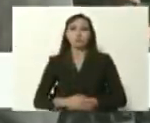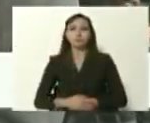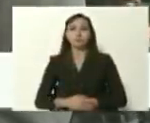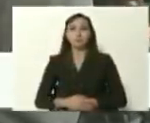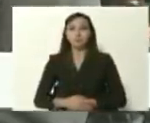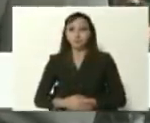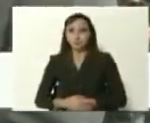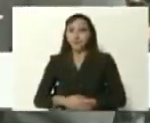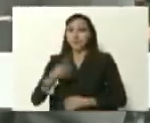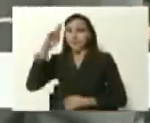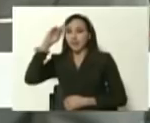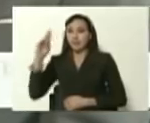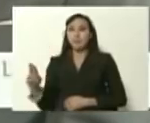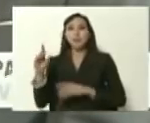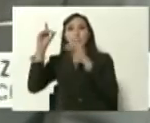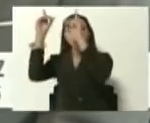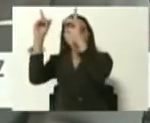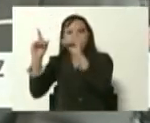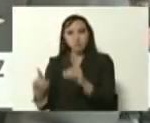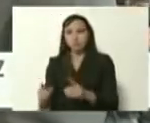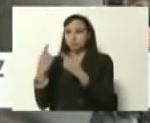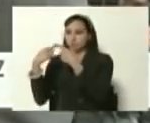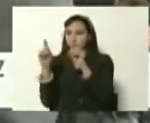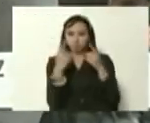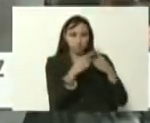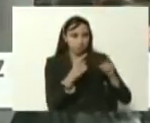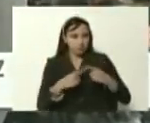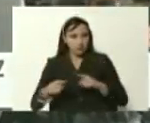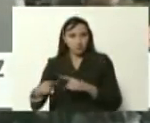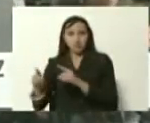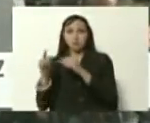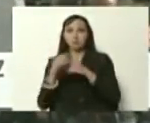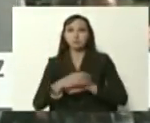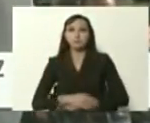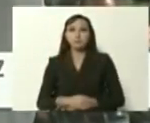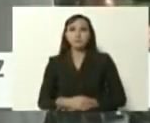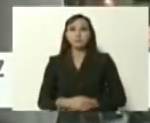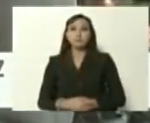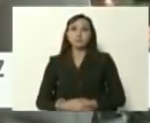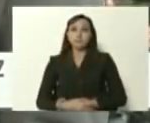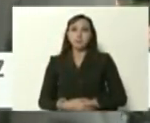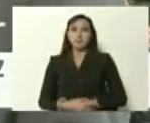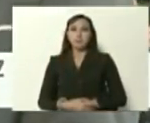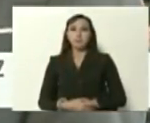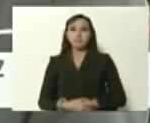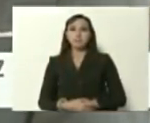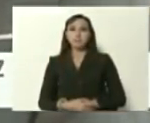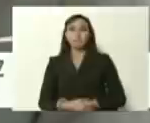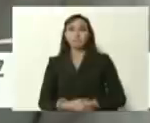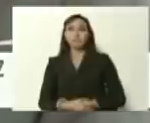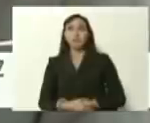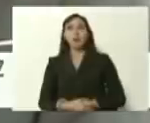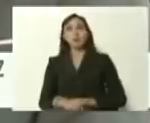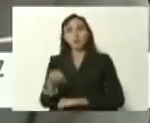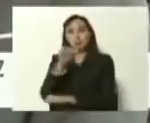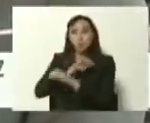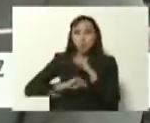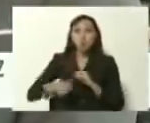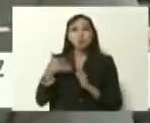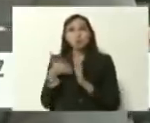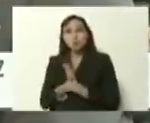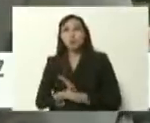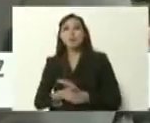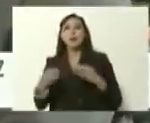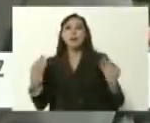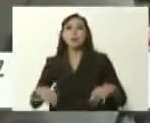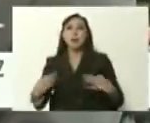que respetamos las decisiones individuales de cada individuo, aunque éstas sean contradictorias a la naturaleza de la creación.